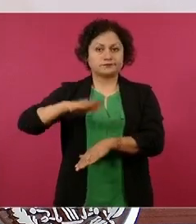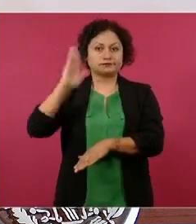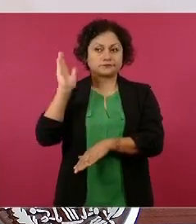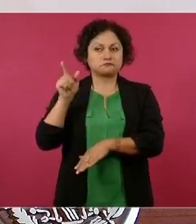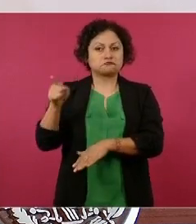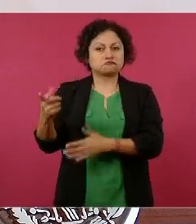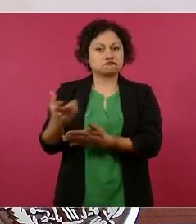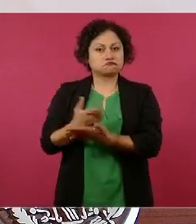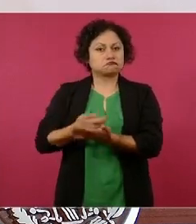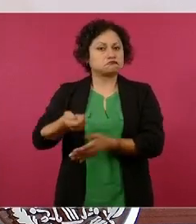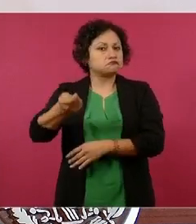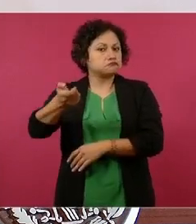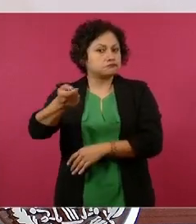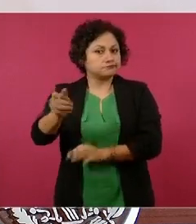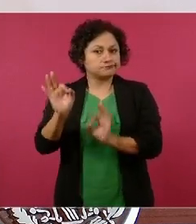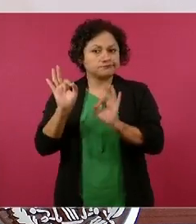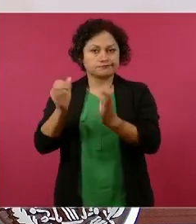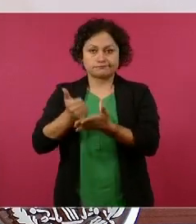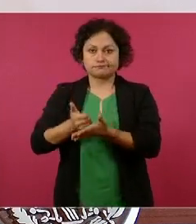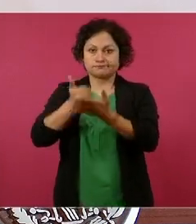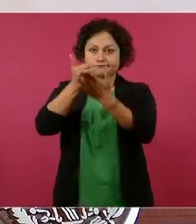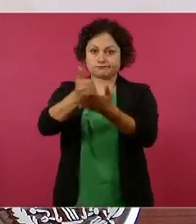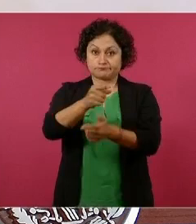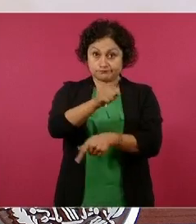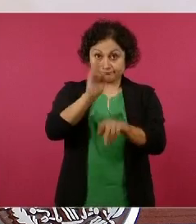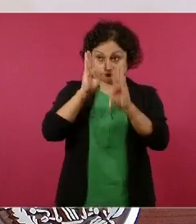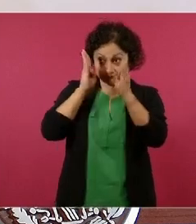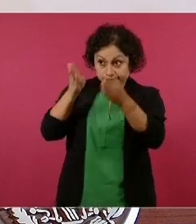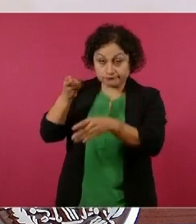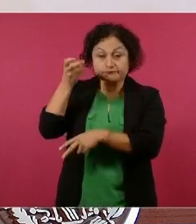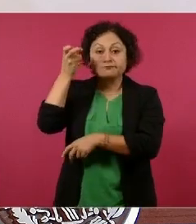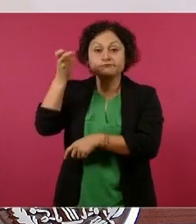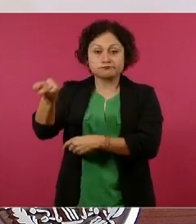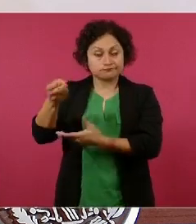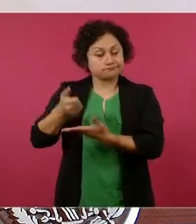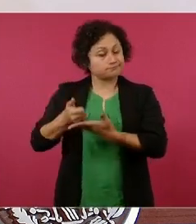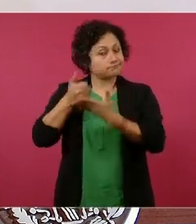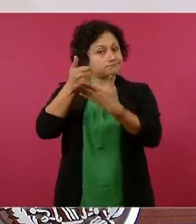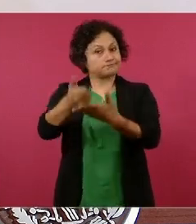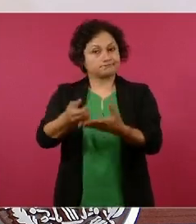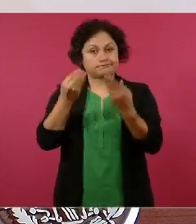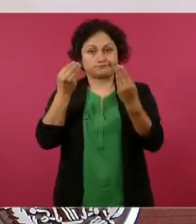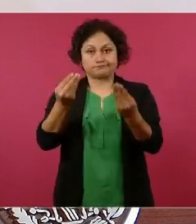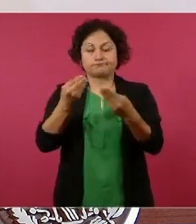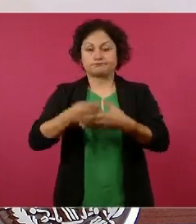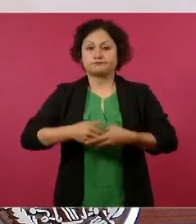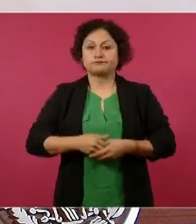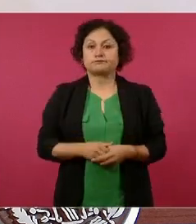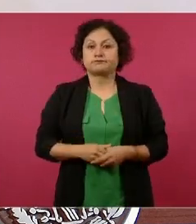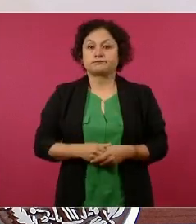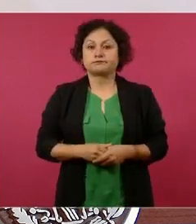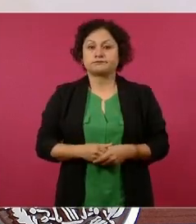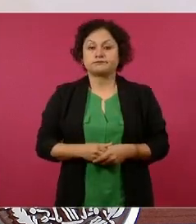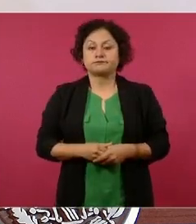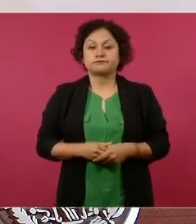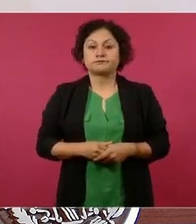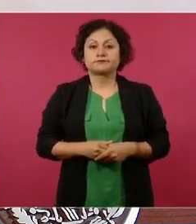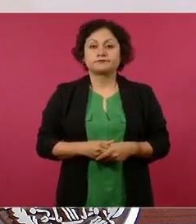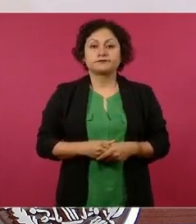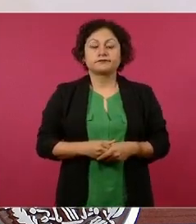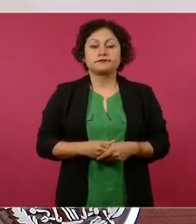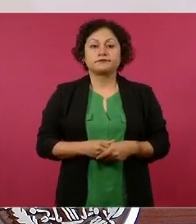más bajos y en consecuencia son las que podemos decir que han sido las aliadas de las consumidoras y los